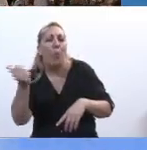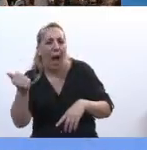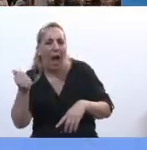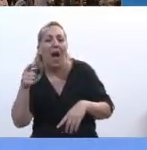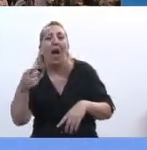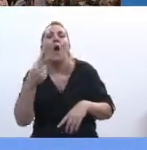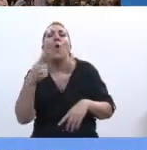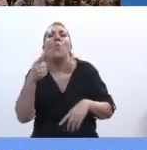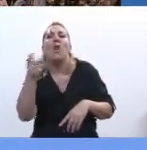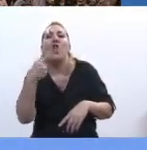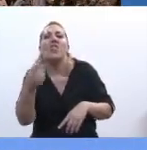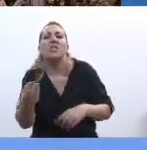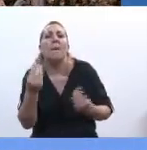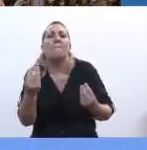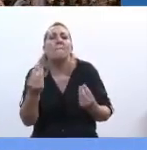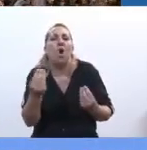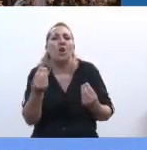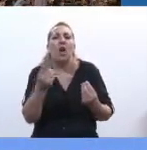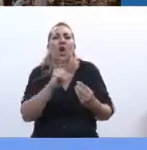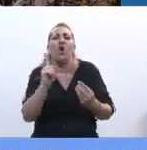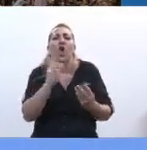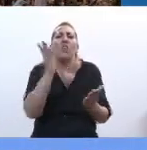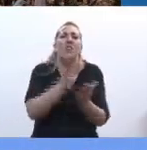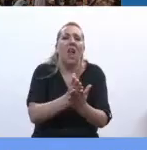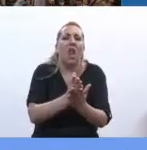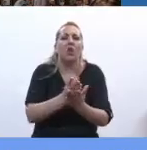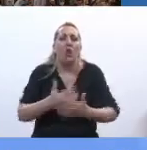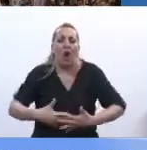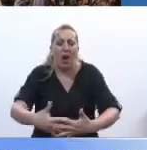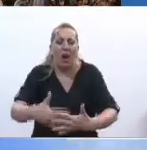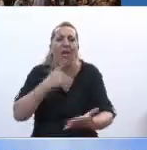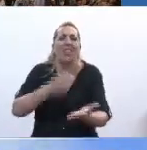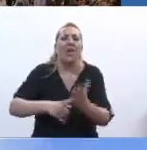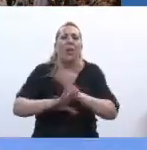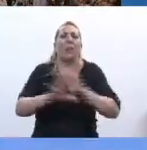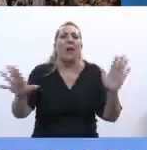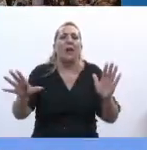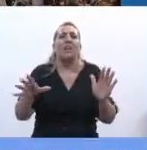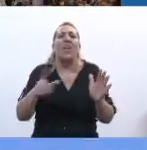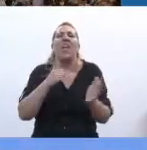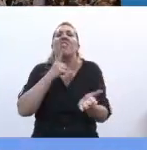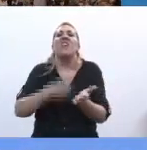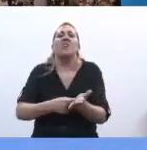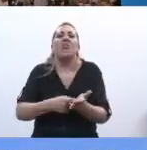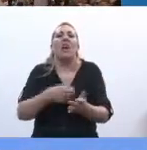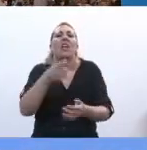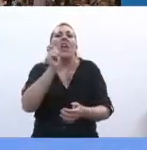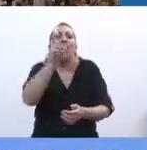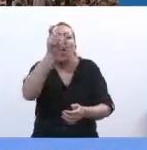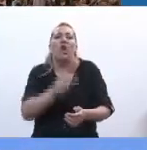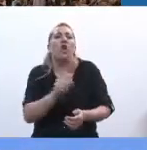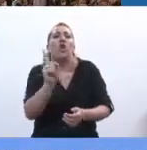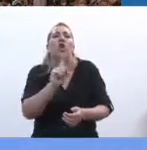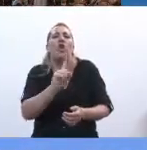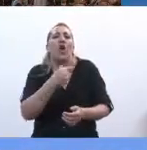cuando dice porque no debe ser un delito la introducción voluntario del embarazo decide decidida por quien no desea ser madre